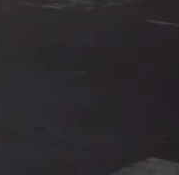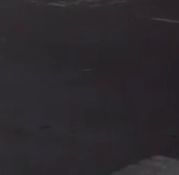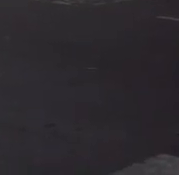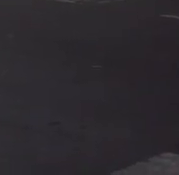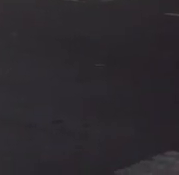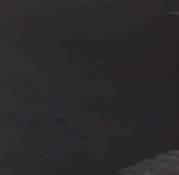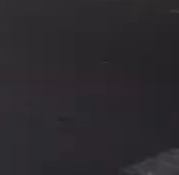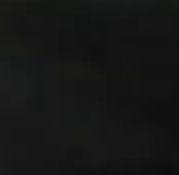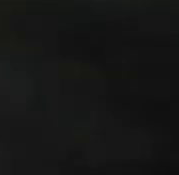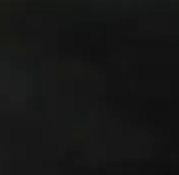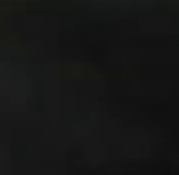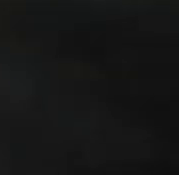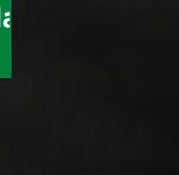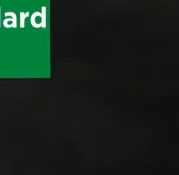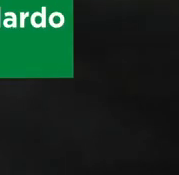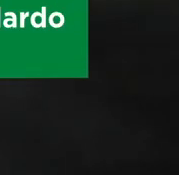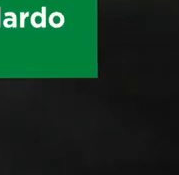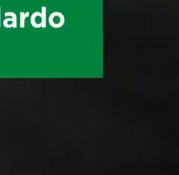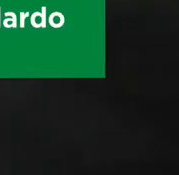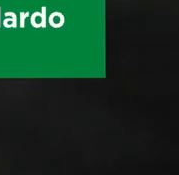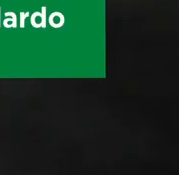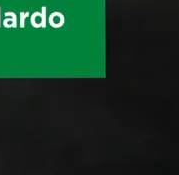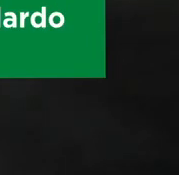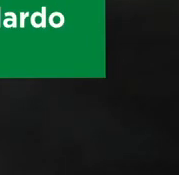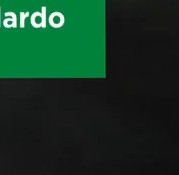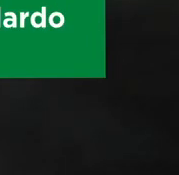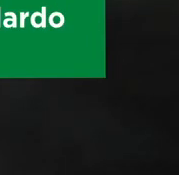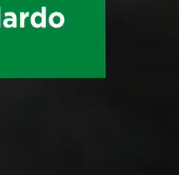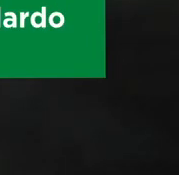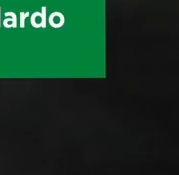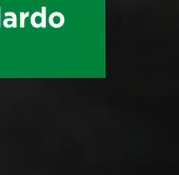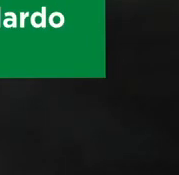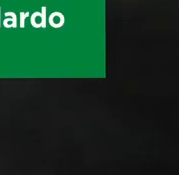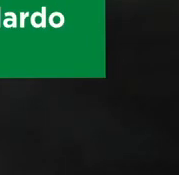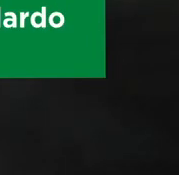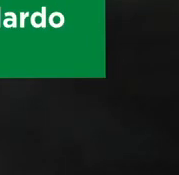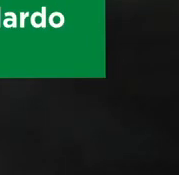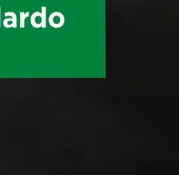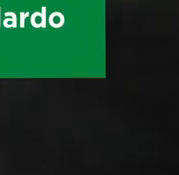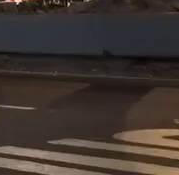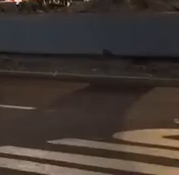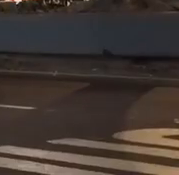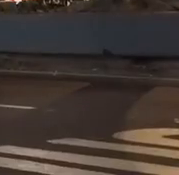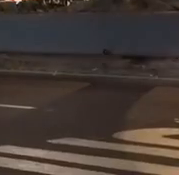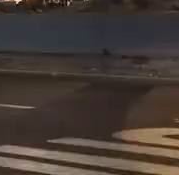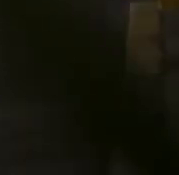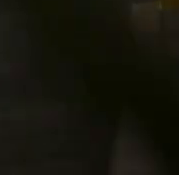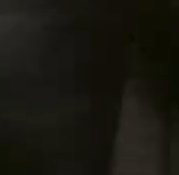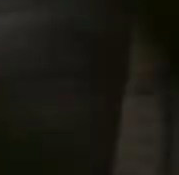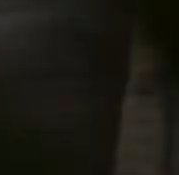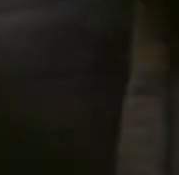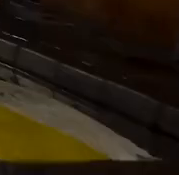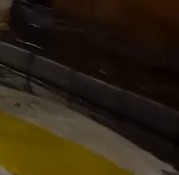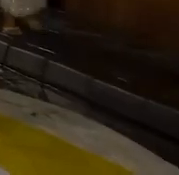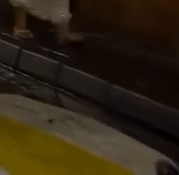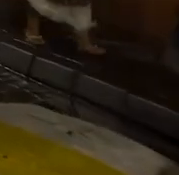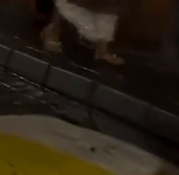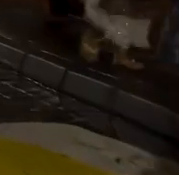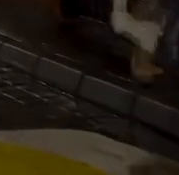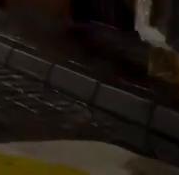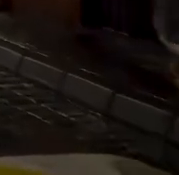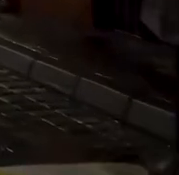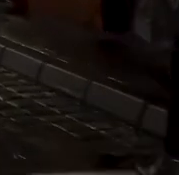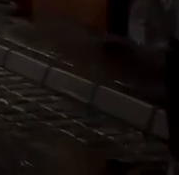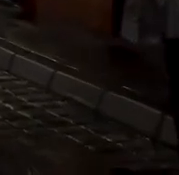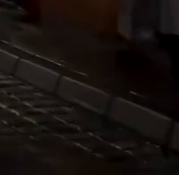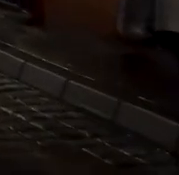realmente no me gustaba pasar a estas horas por aquí. Y ahorita, pues, con más confianza y está más iluminado. Una de